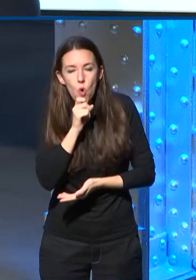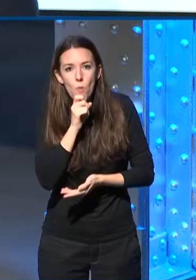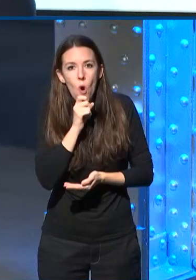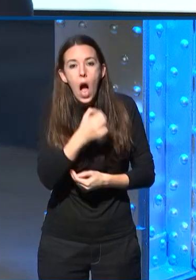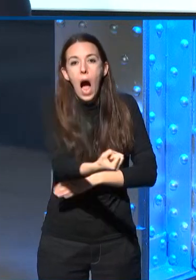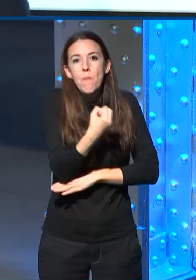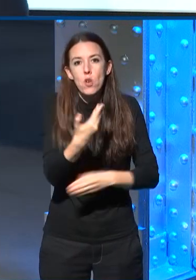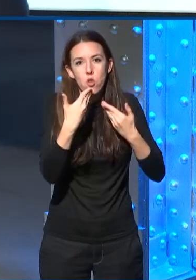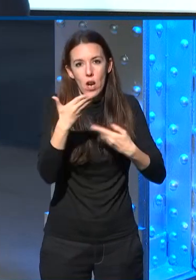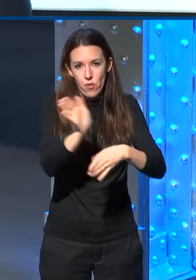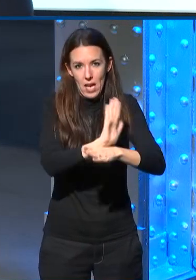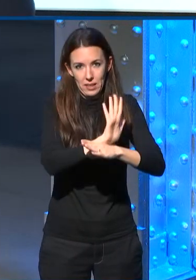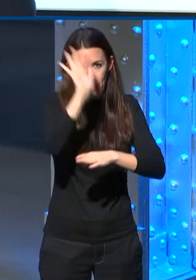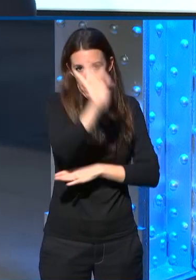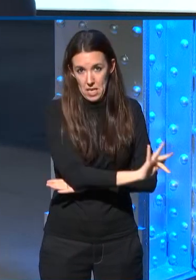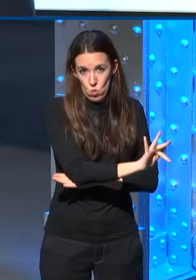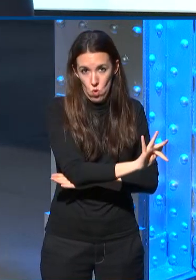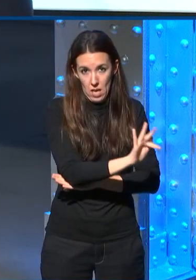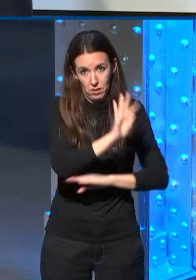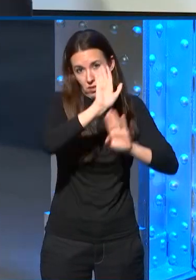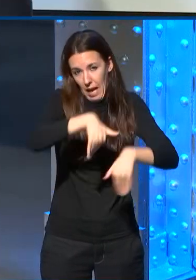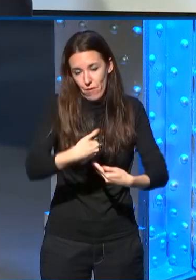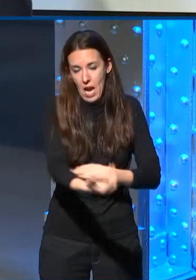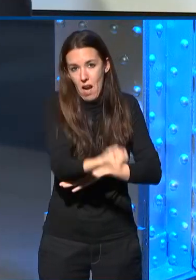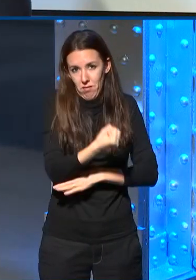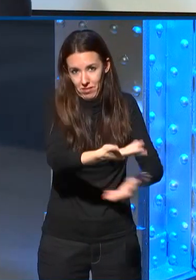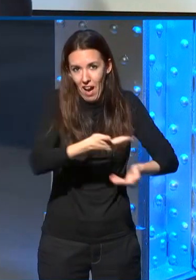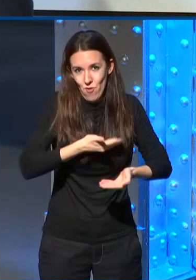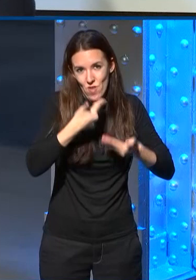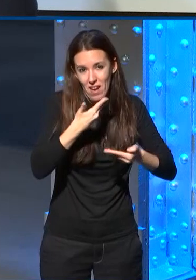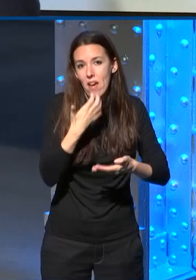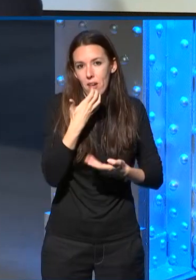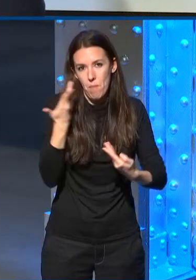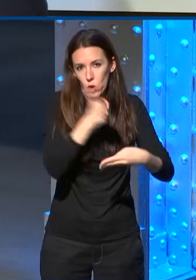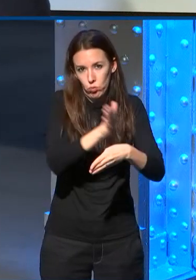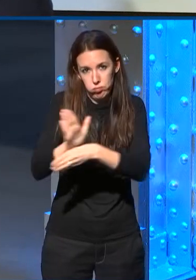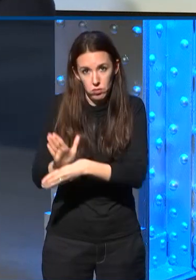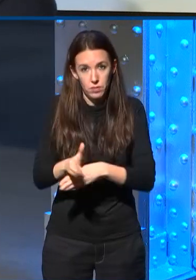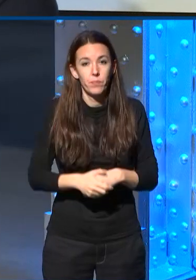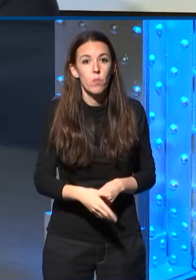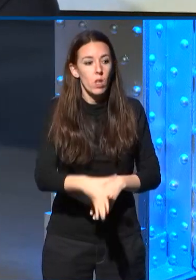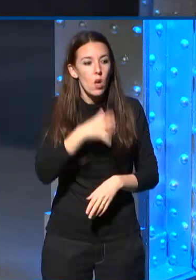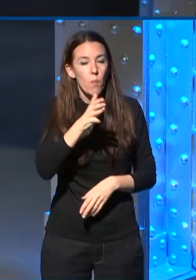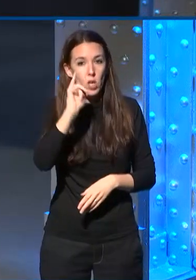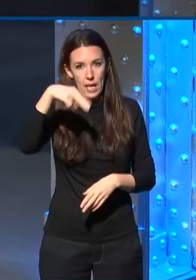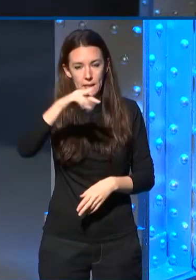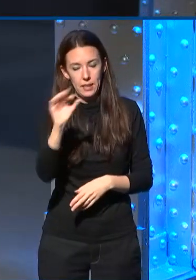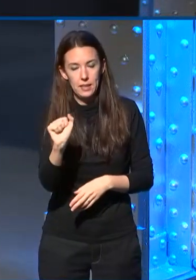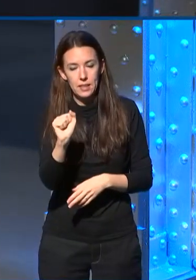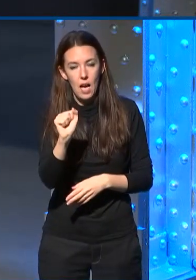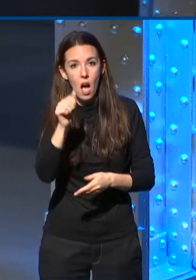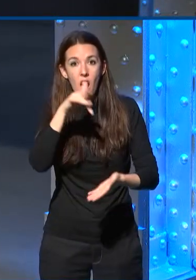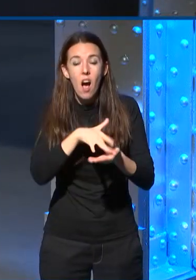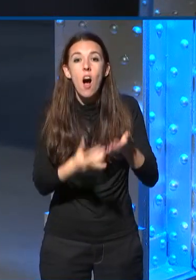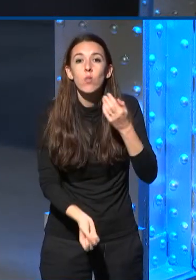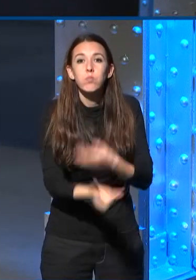películas de cine, al final, para introducirles esto. Bueno, ¿por qué el INTA? El INTA se formó el 7